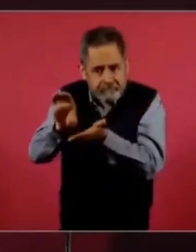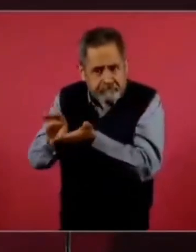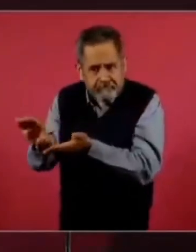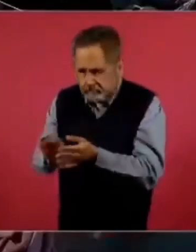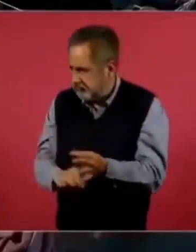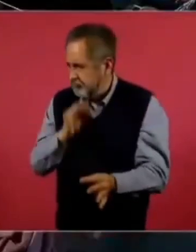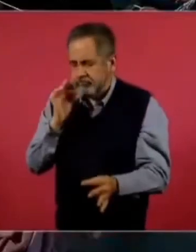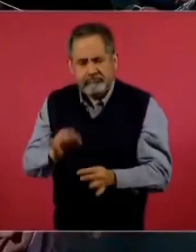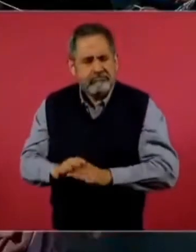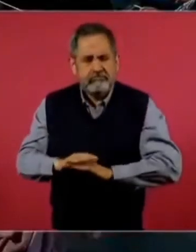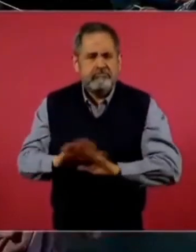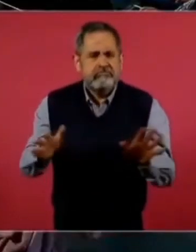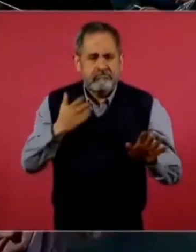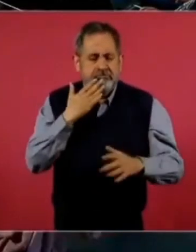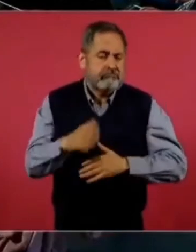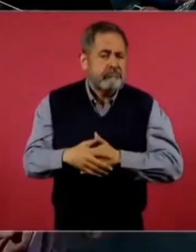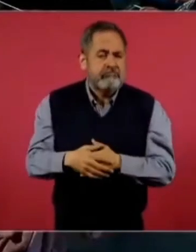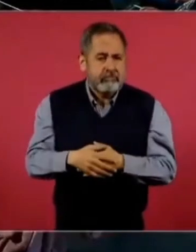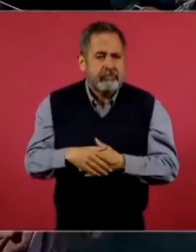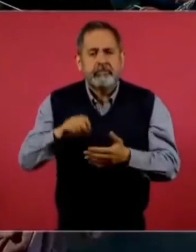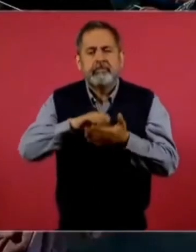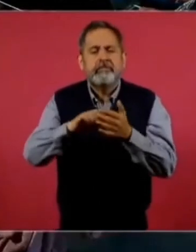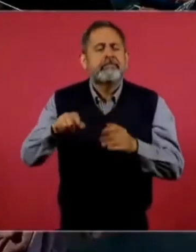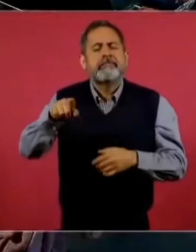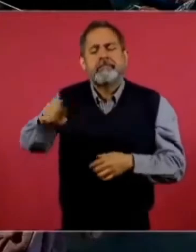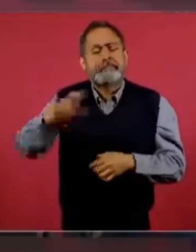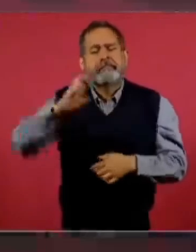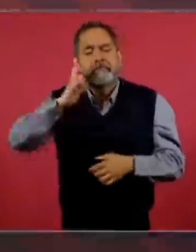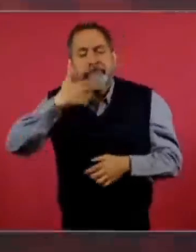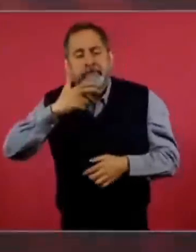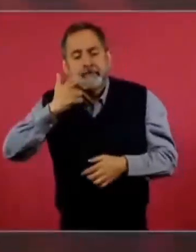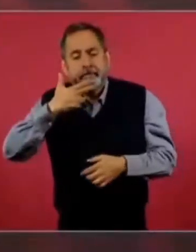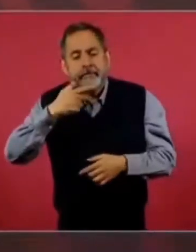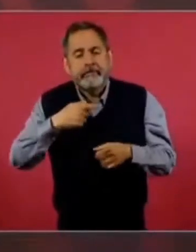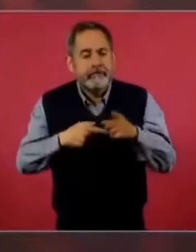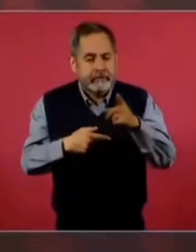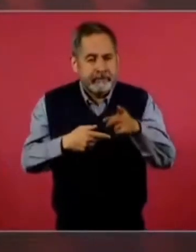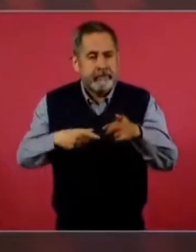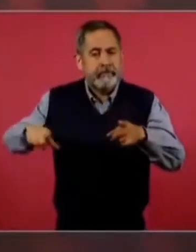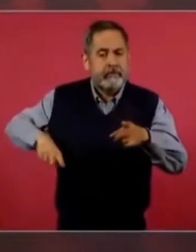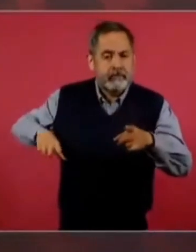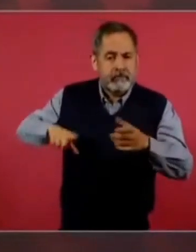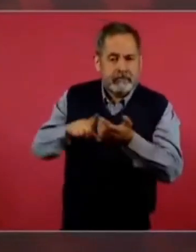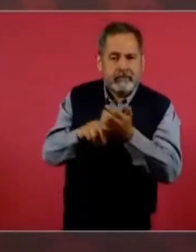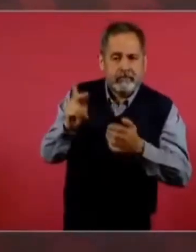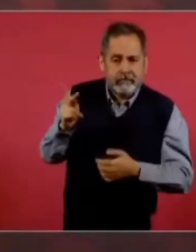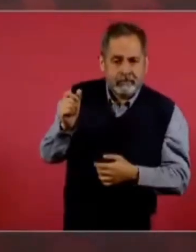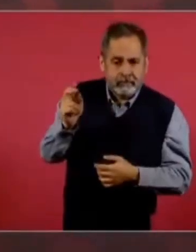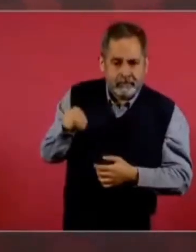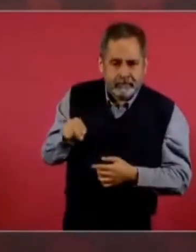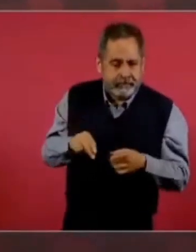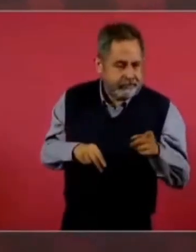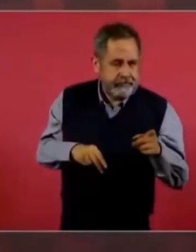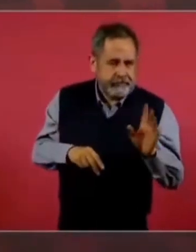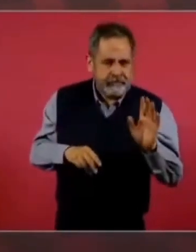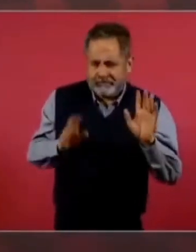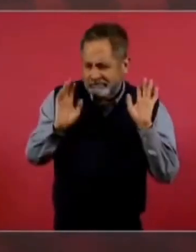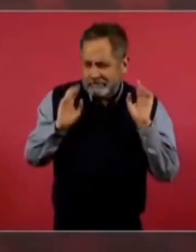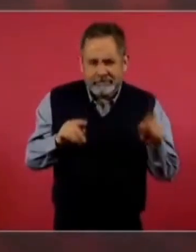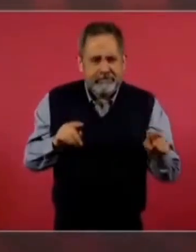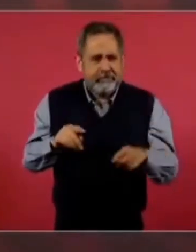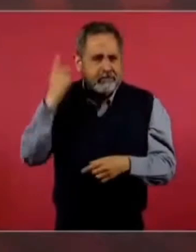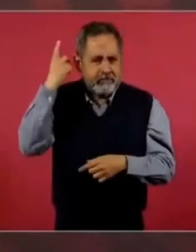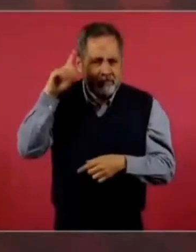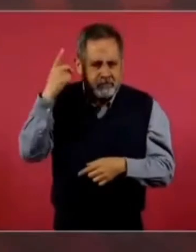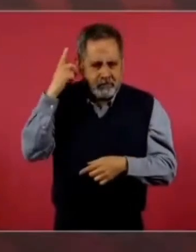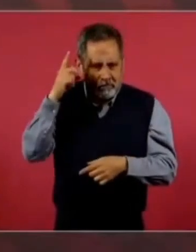que puede tratarse de Chihuahua, que gobierna el PAN, o de